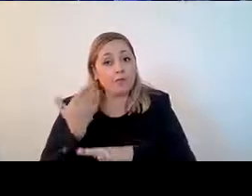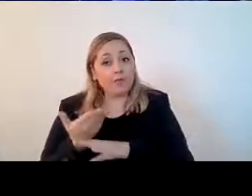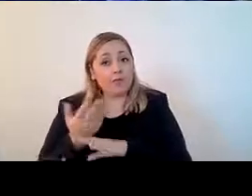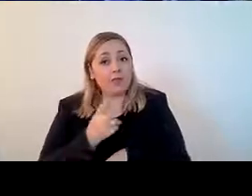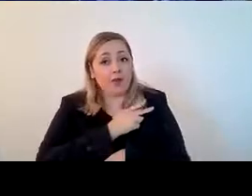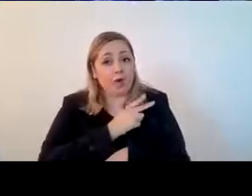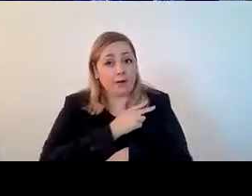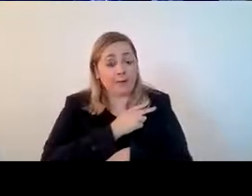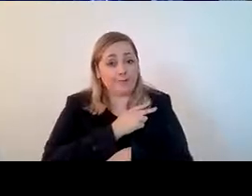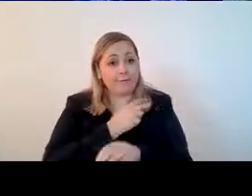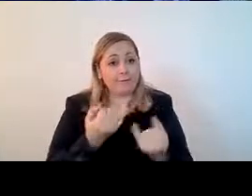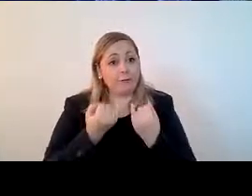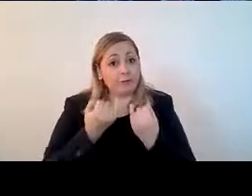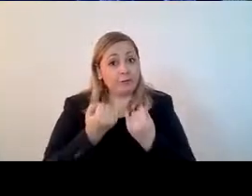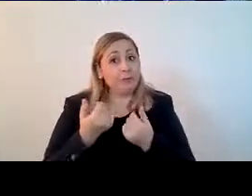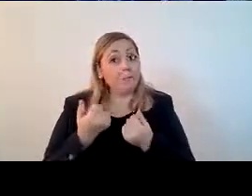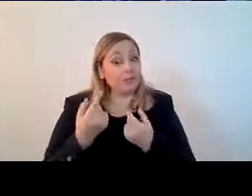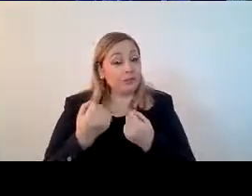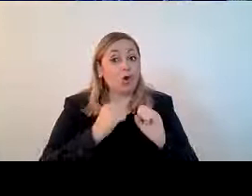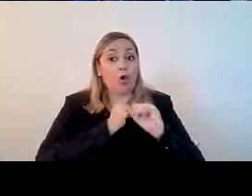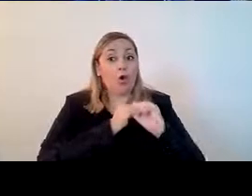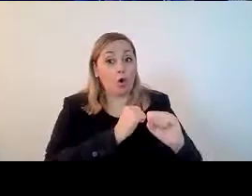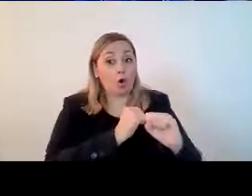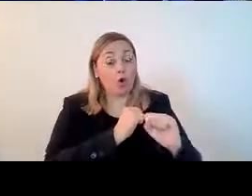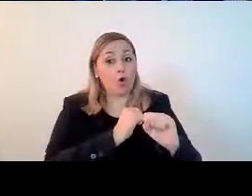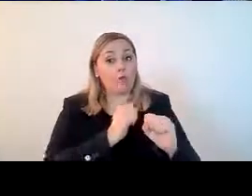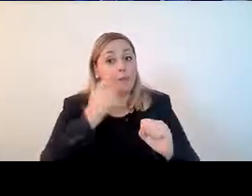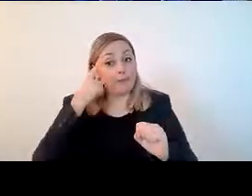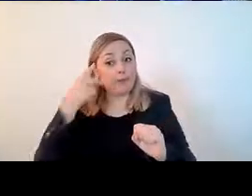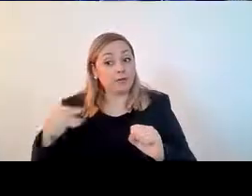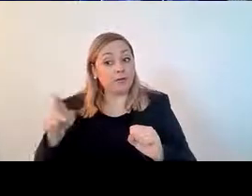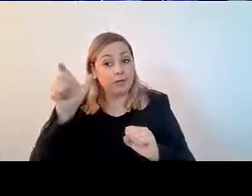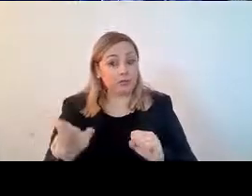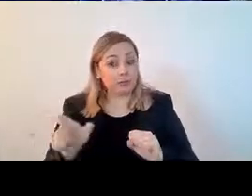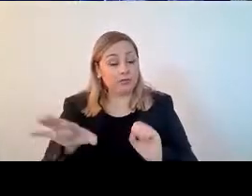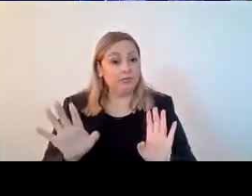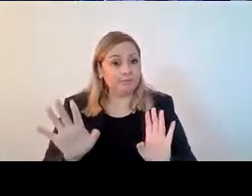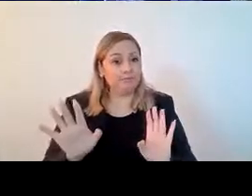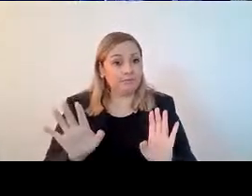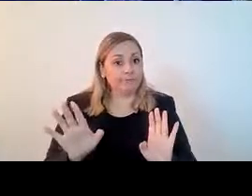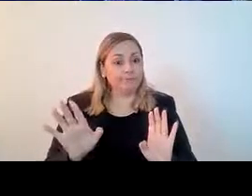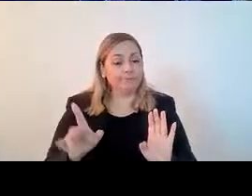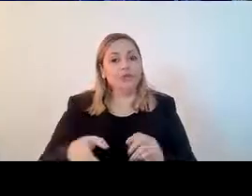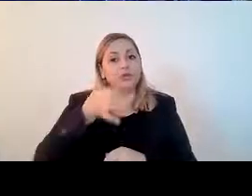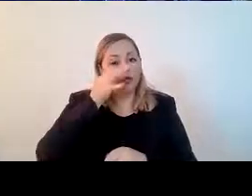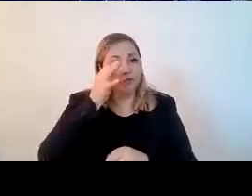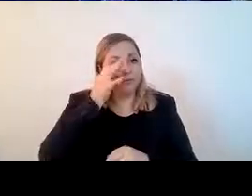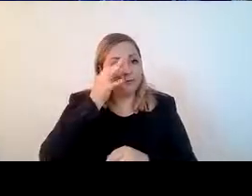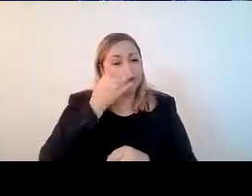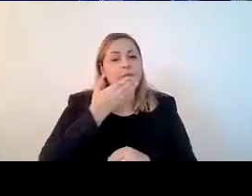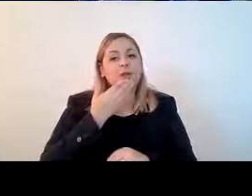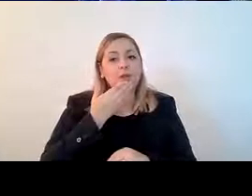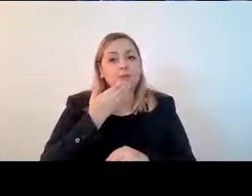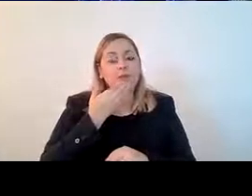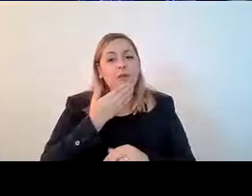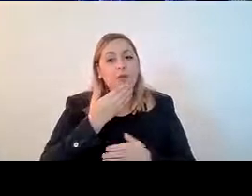puede ser un arma en contra de doble filo para el propio sujeto. Se ha observado también cuando